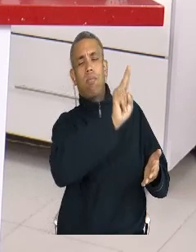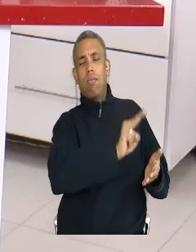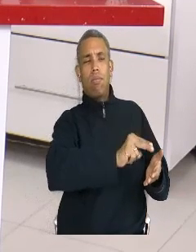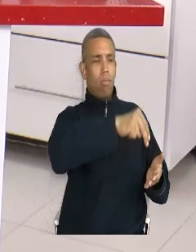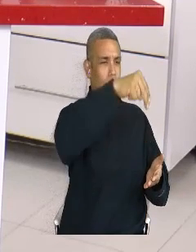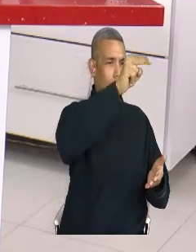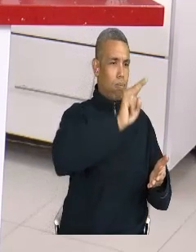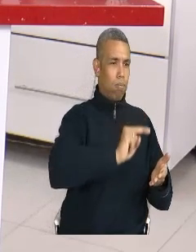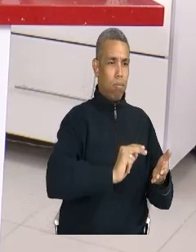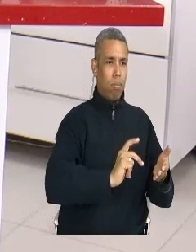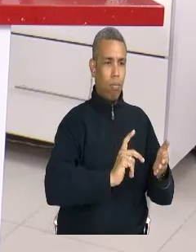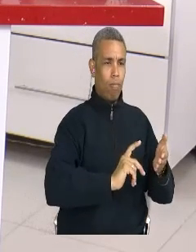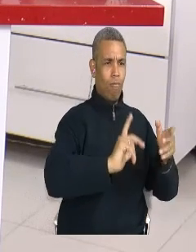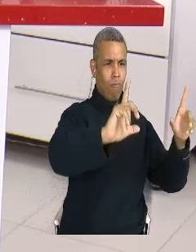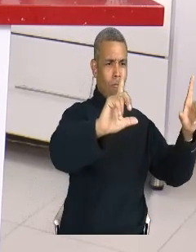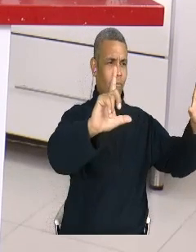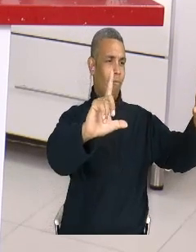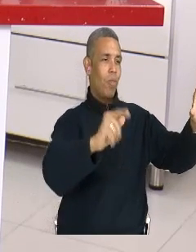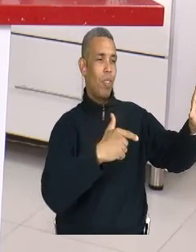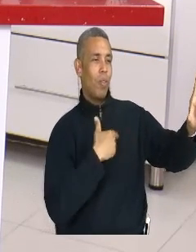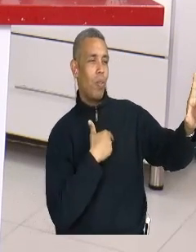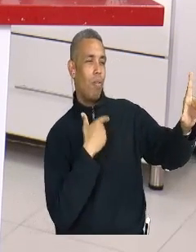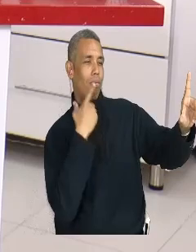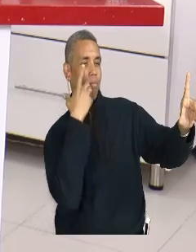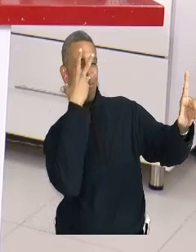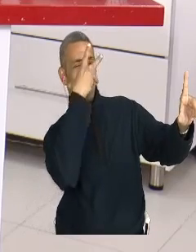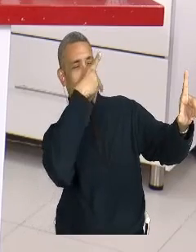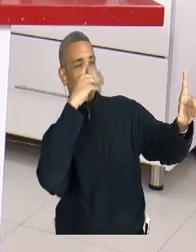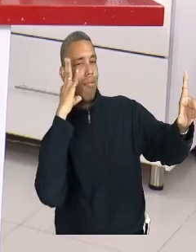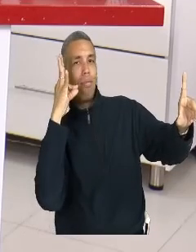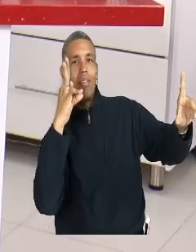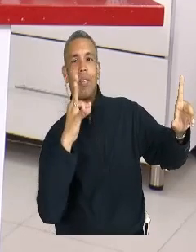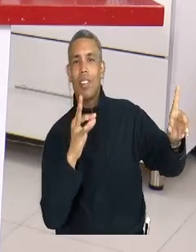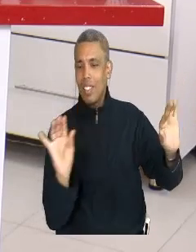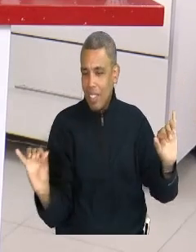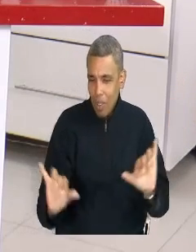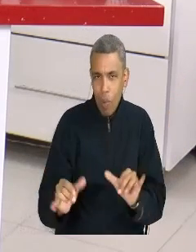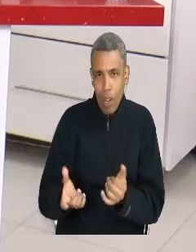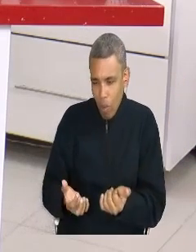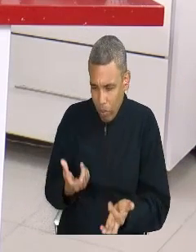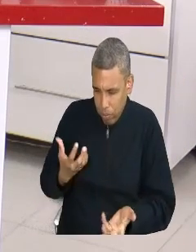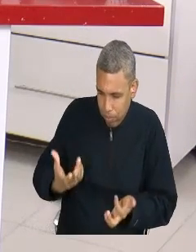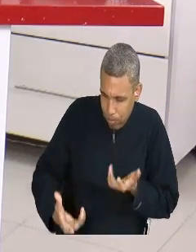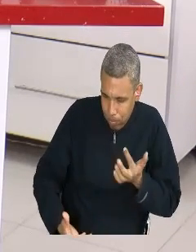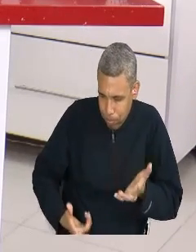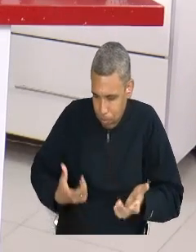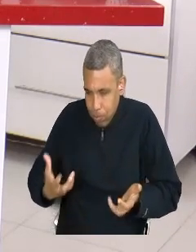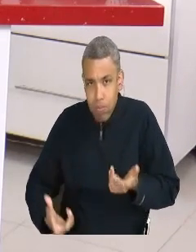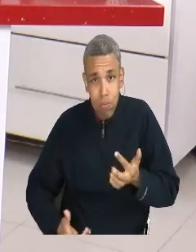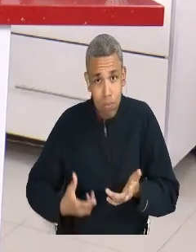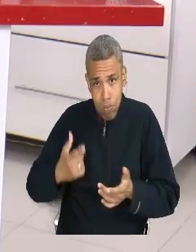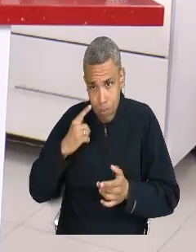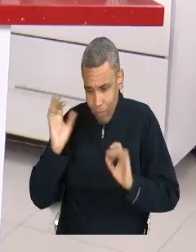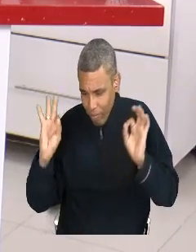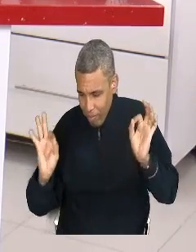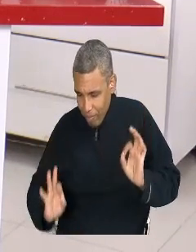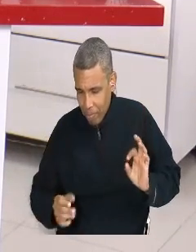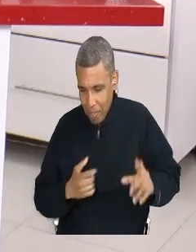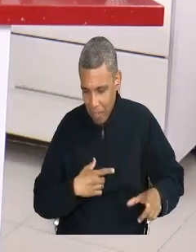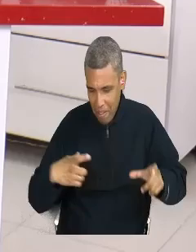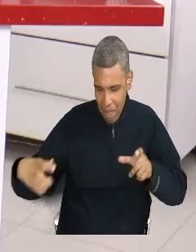de arroz estilo tipo oriental. Ya este lo vamos a hacer,